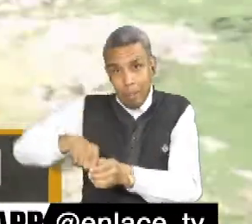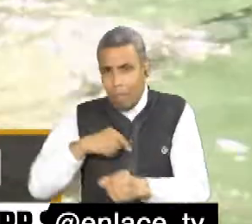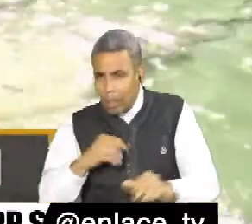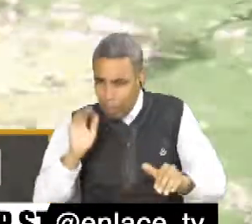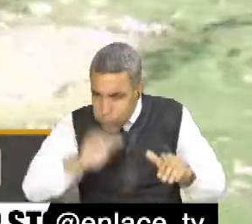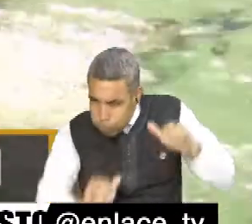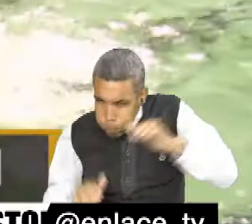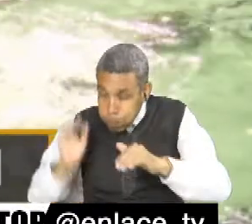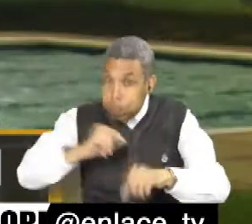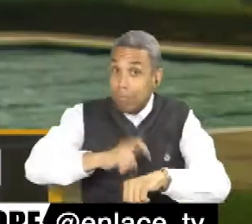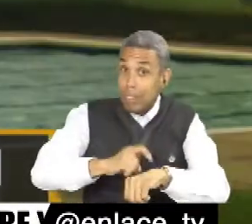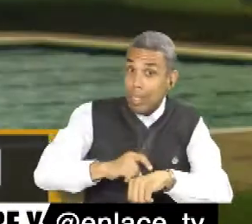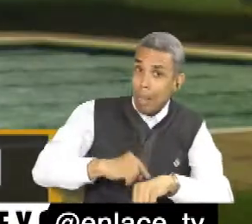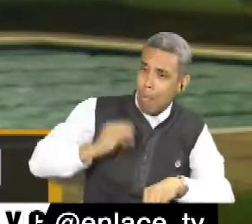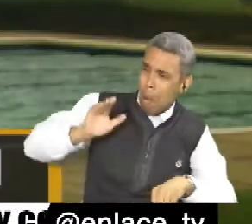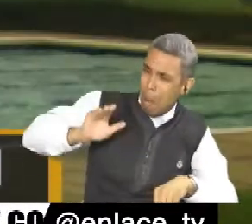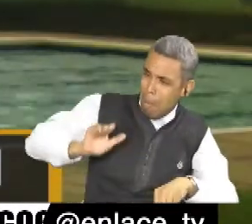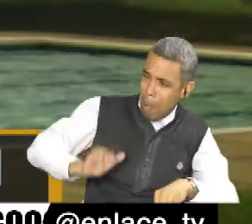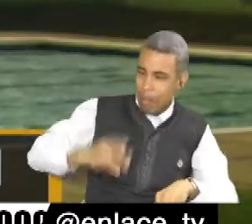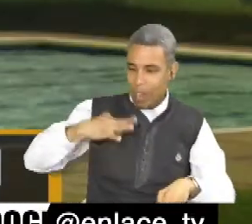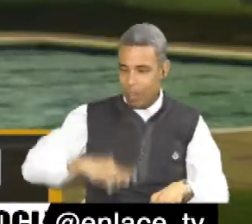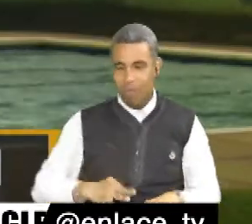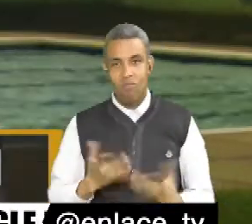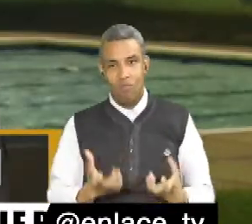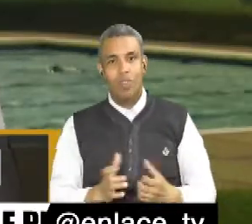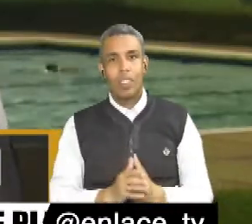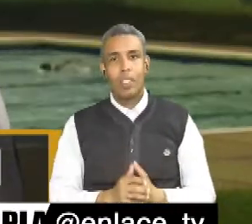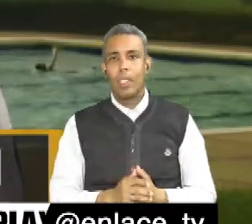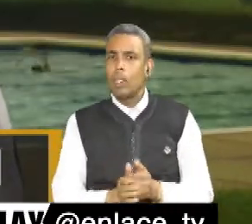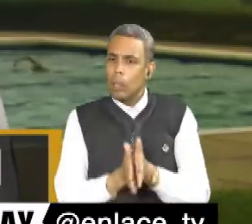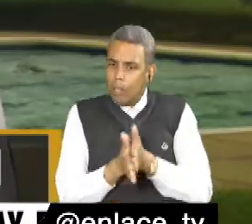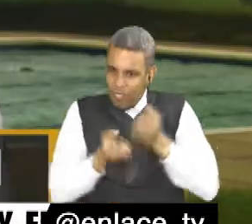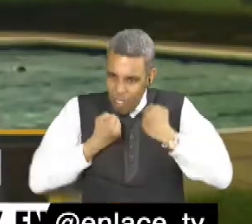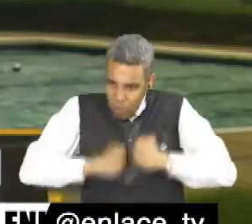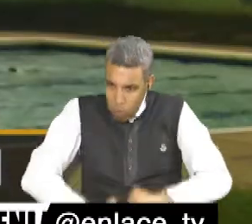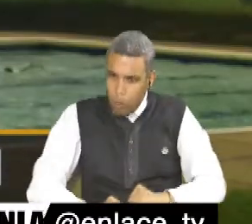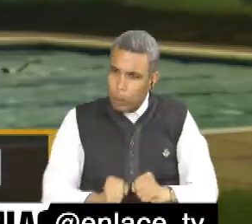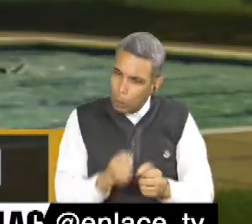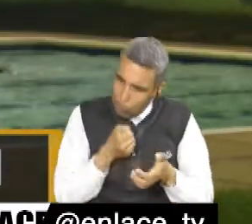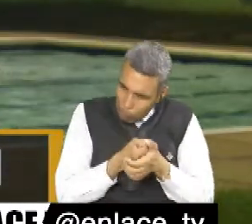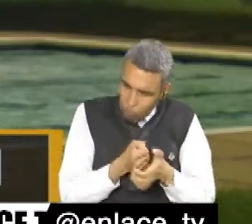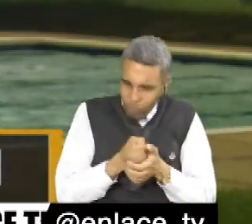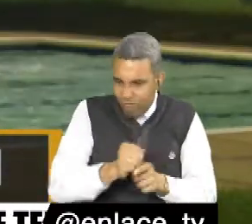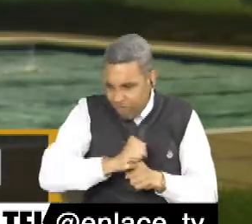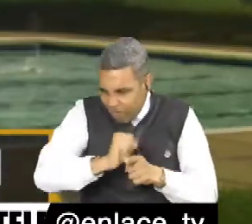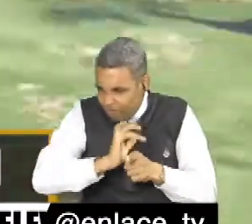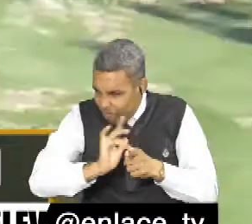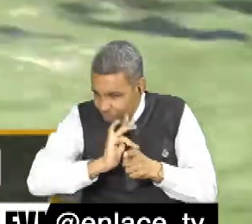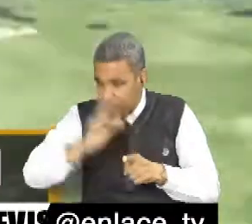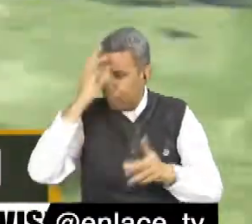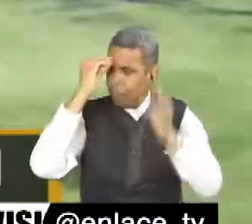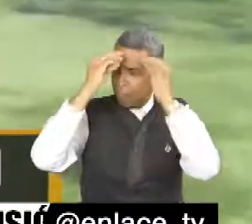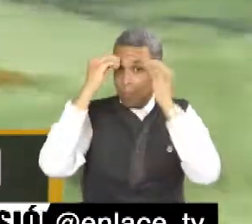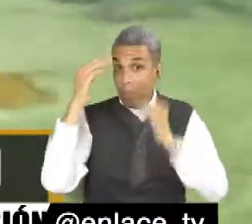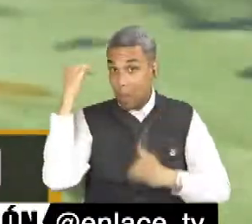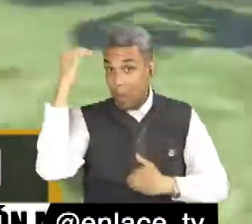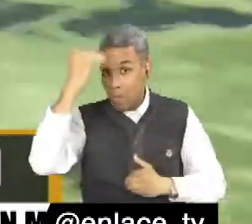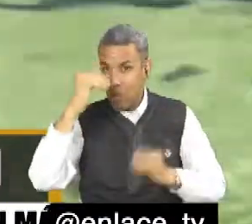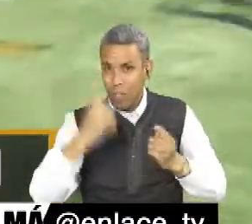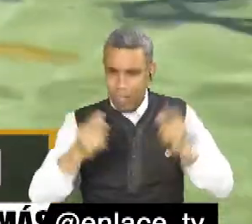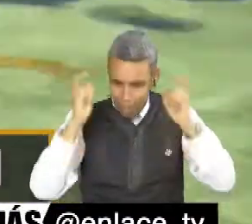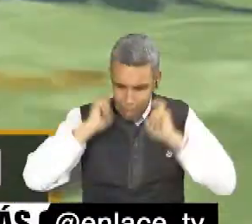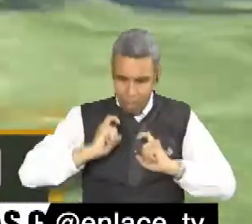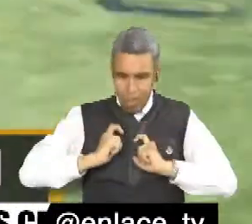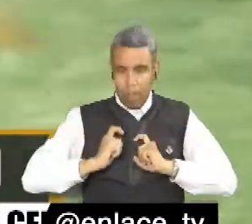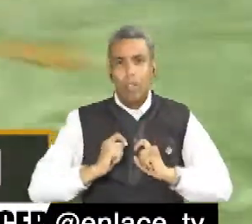seguir esforzándome, seguir preparándome y para ganar más medallas. Asimismo piden más apoyo